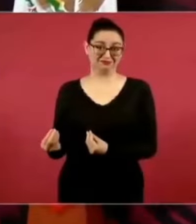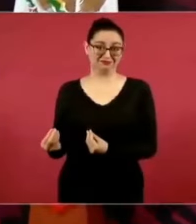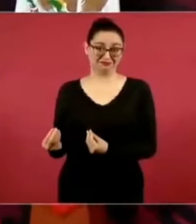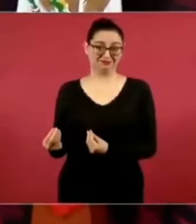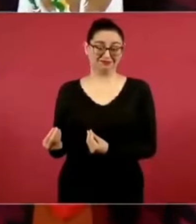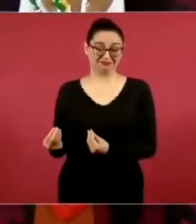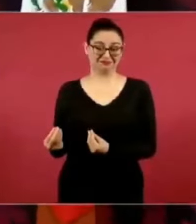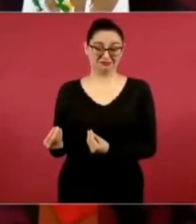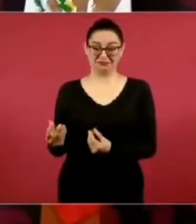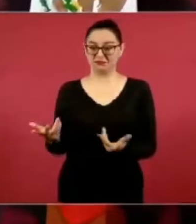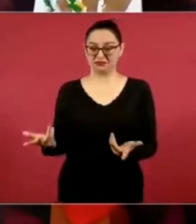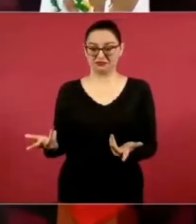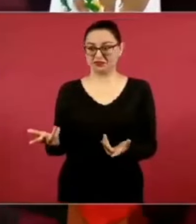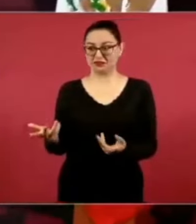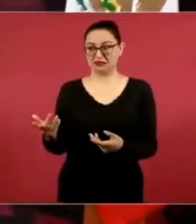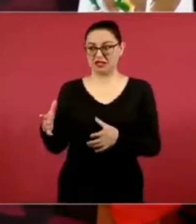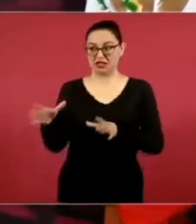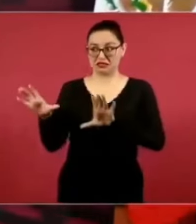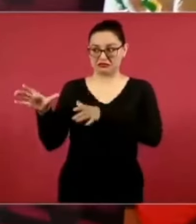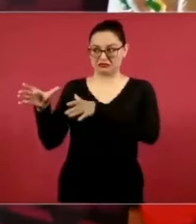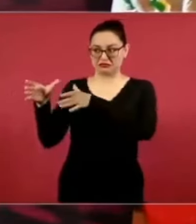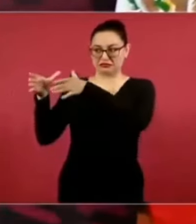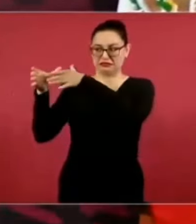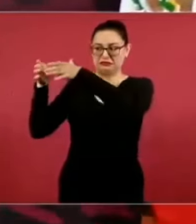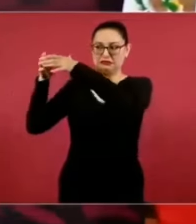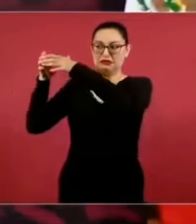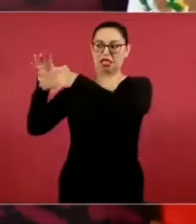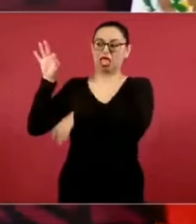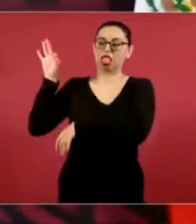O sea, que no se dejen, porque